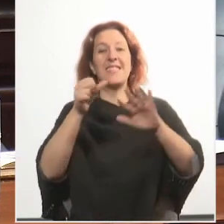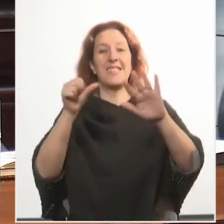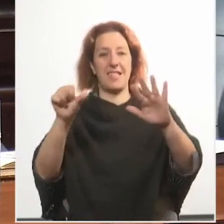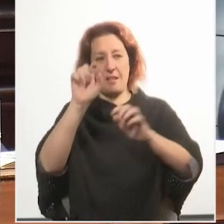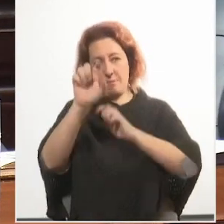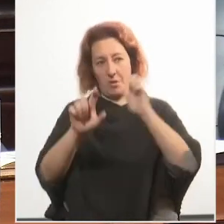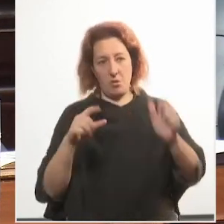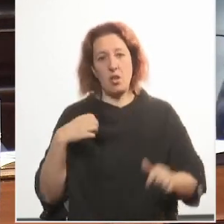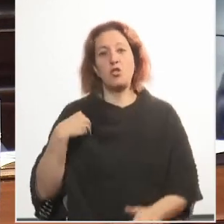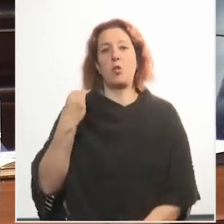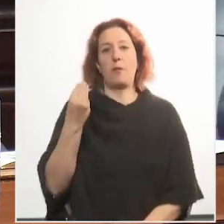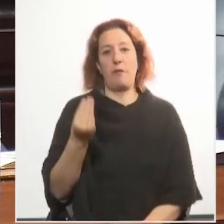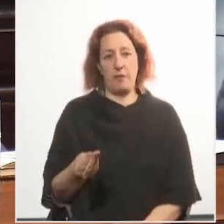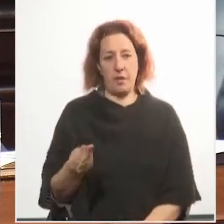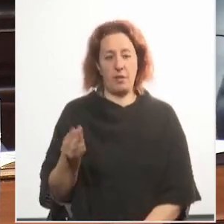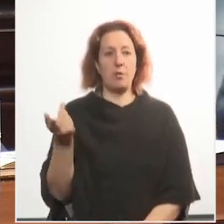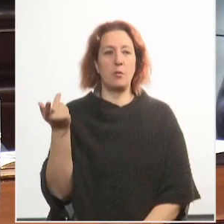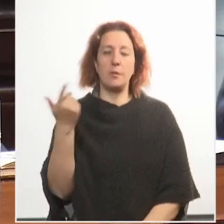lograron sobrevivir